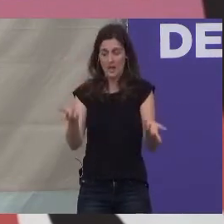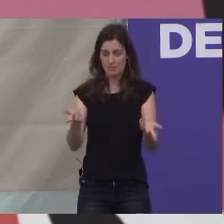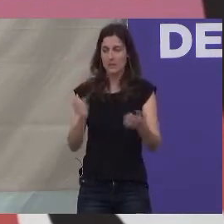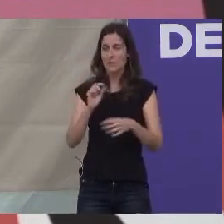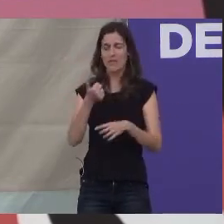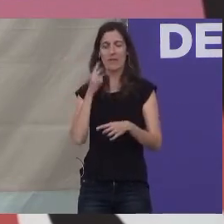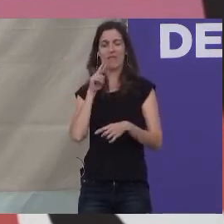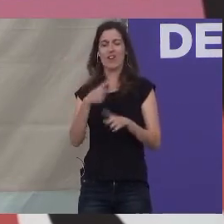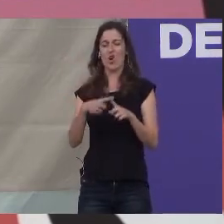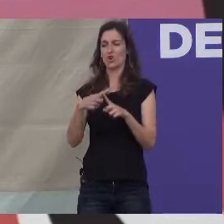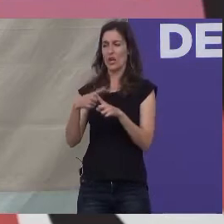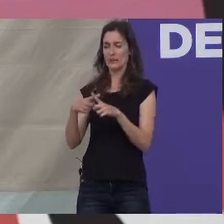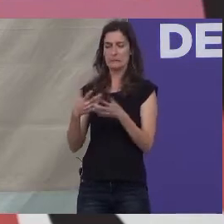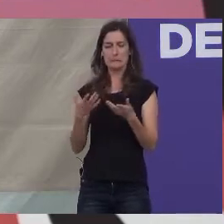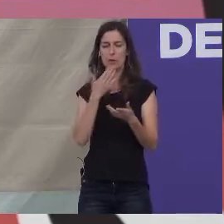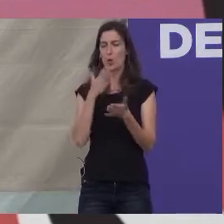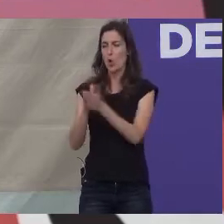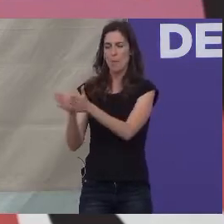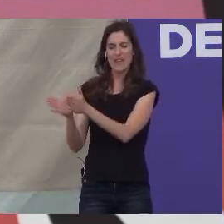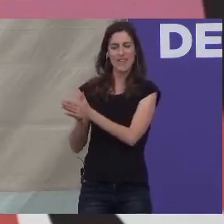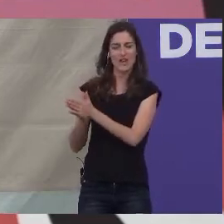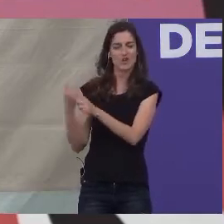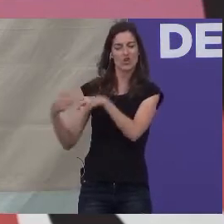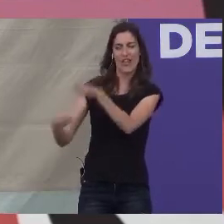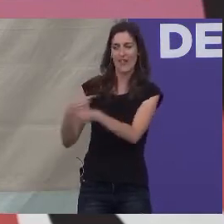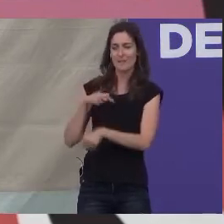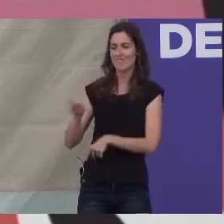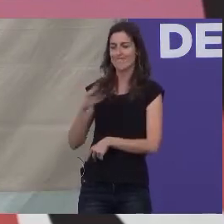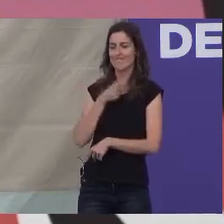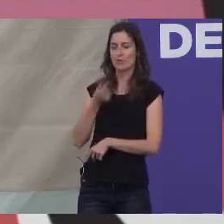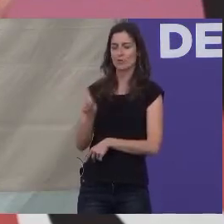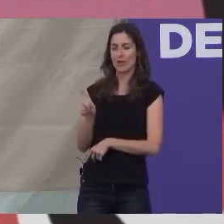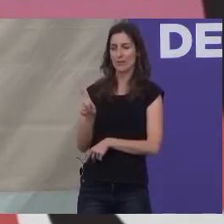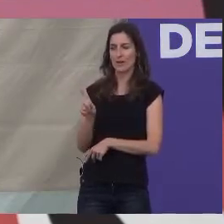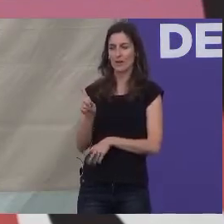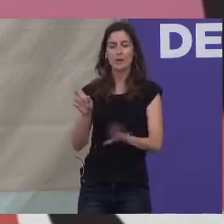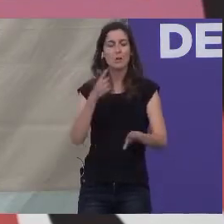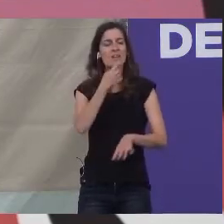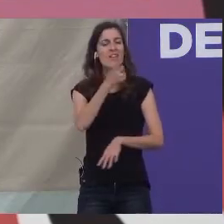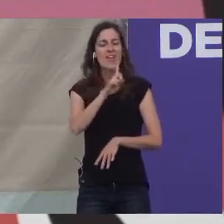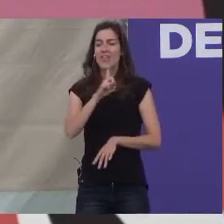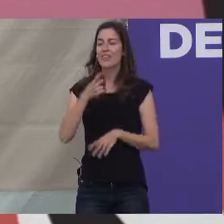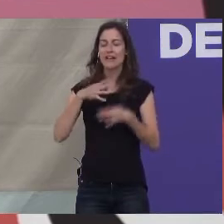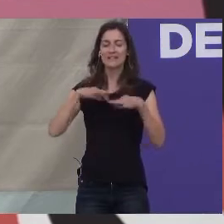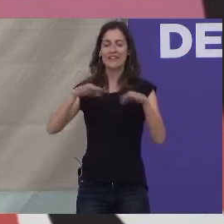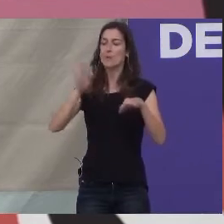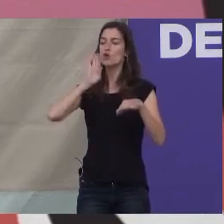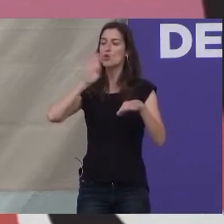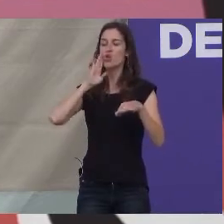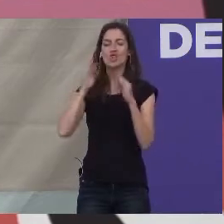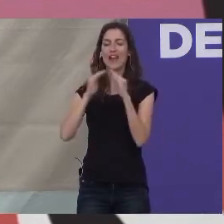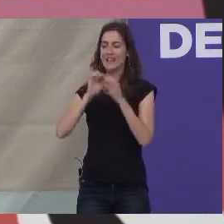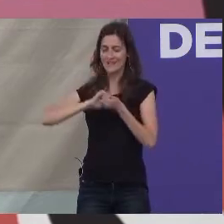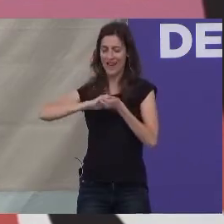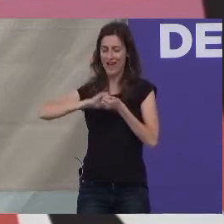a ver cosas que había compañeros que no me gustaba cómo hacían y me decían, los trapos sucios se lavan en casa. Y yo